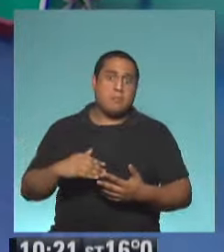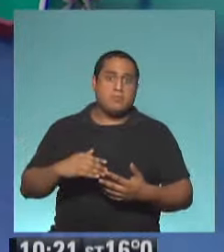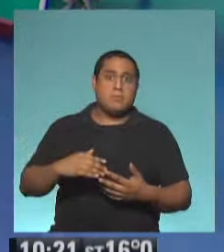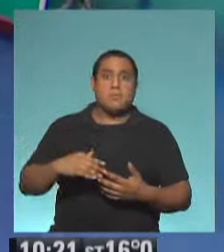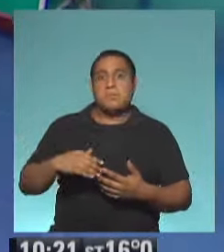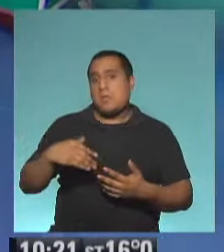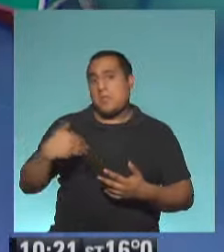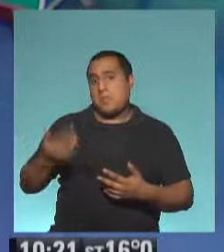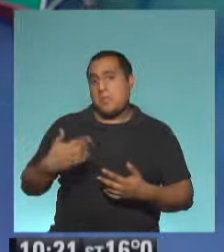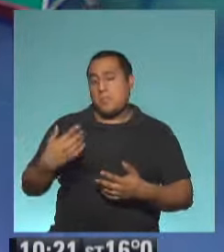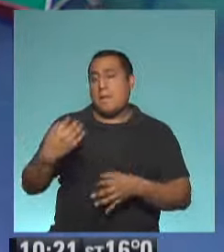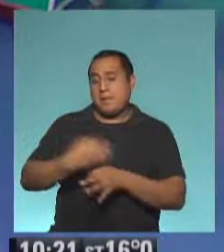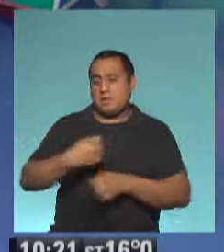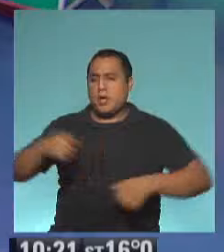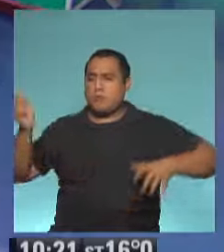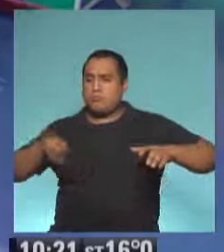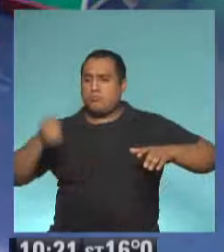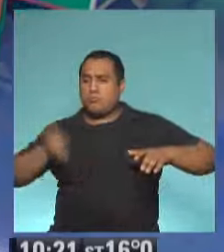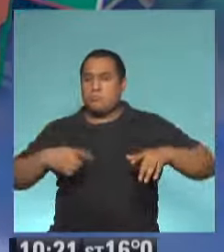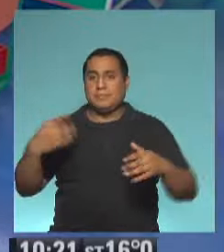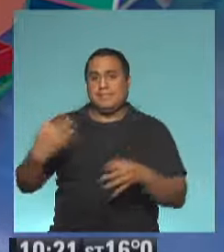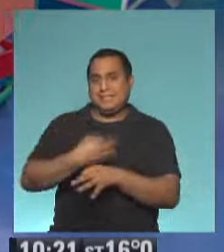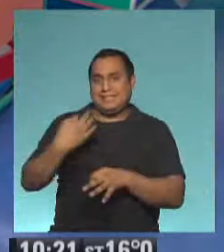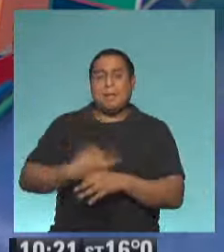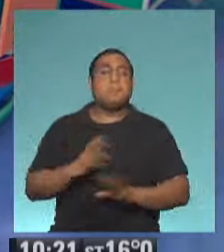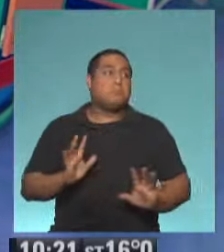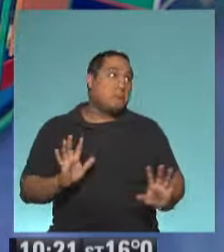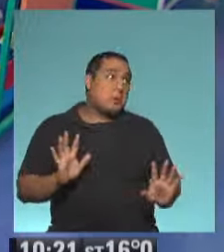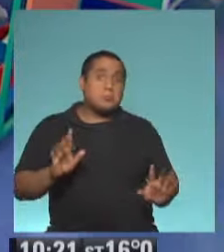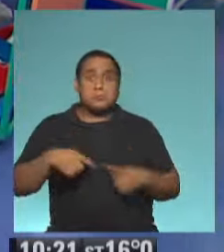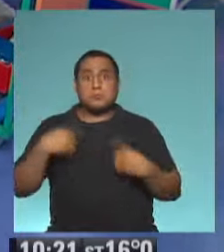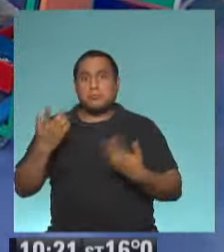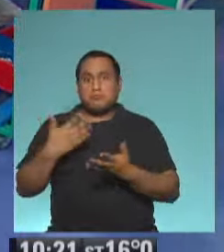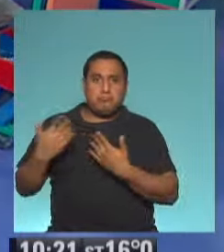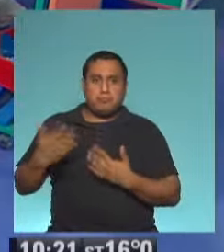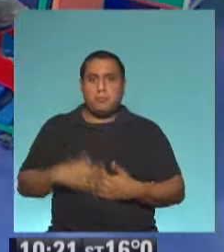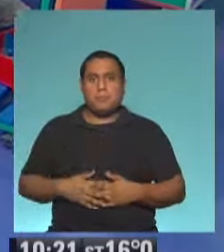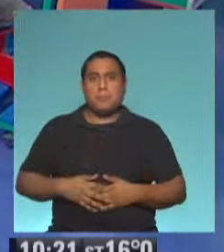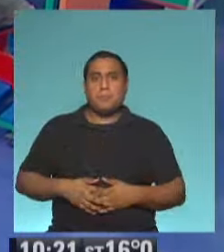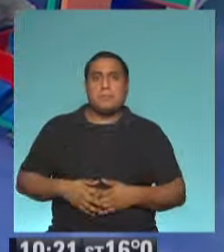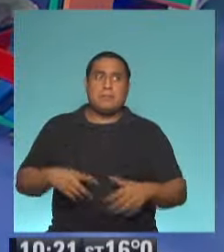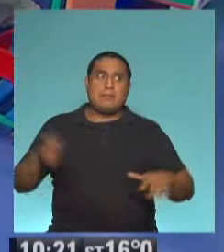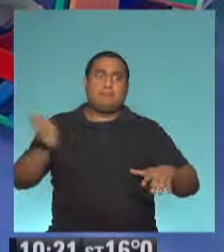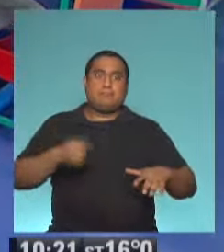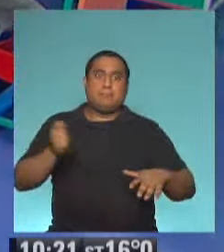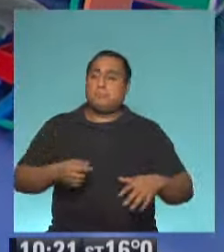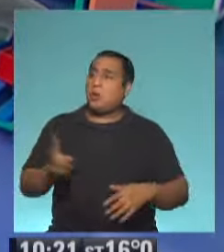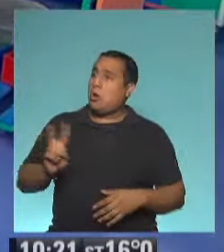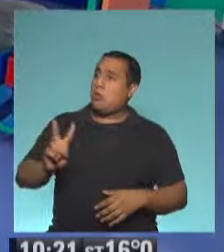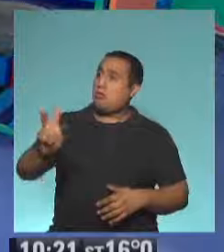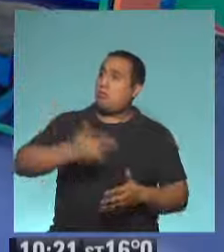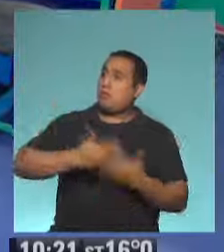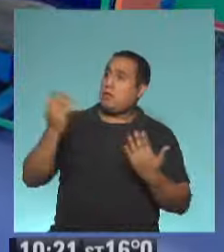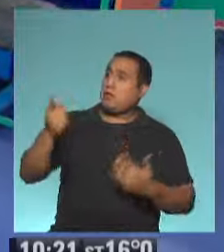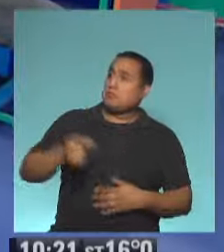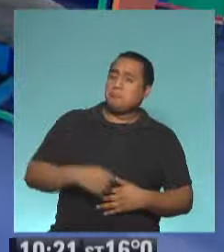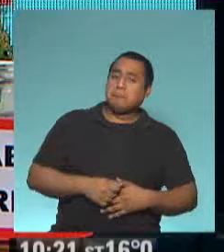paso me enseñás unos toques que bueno, nosotros vamos bien. Hablando mientras de otras cosas. No, pero teniendo este bombo, yo quiero aprender. Se van muy ¿cómo es felices por acá? Ahí. Bueno.